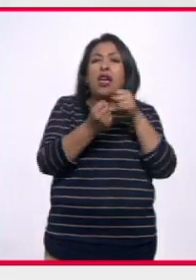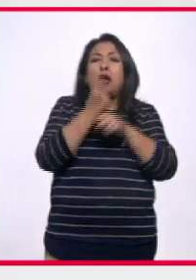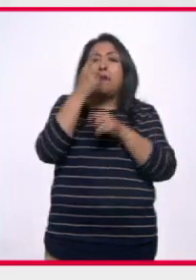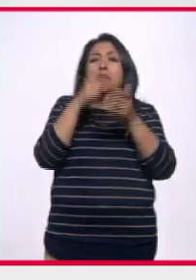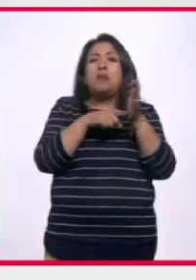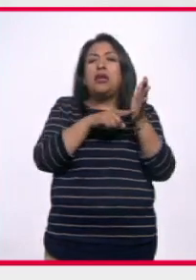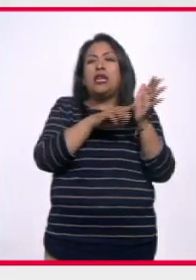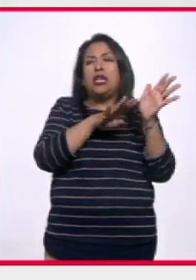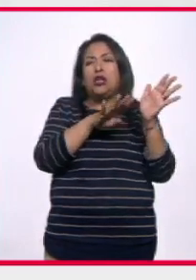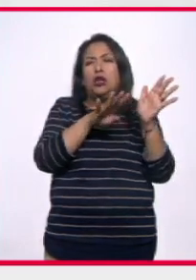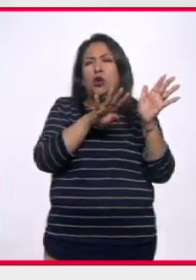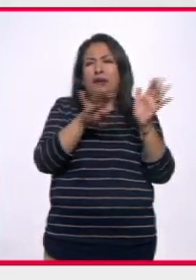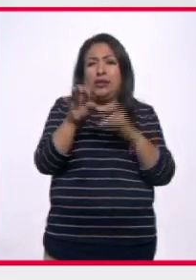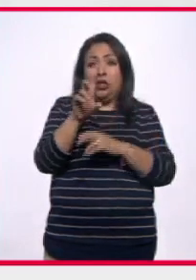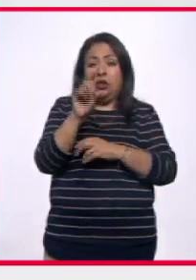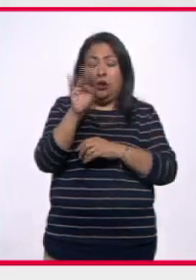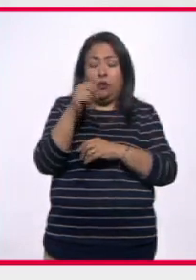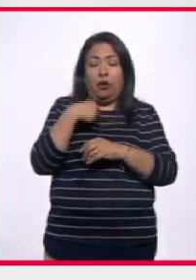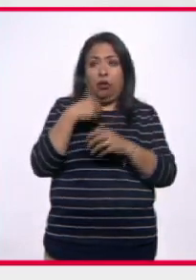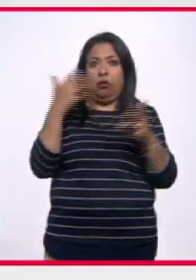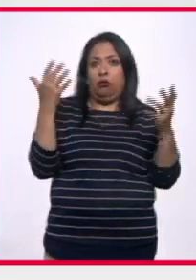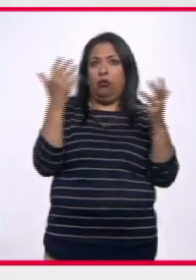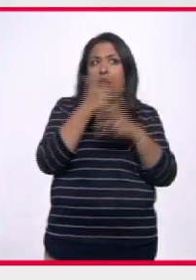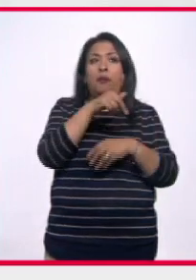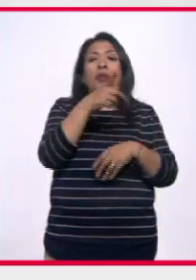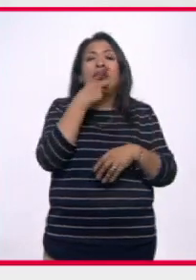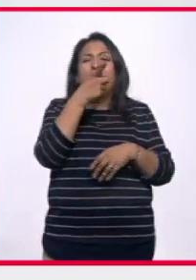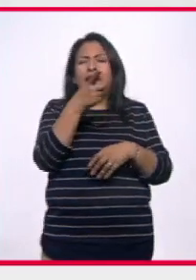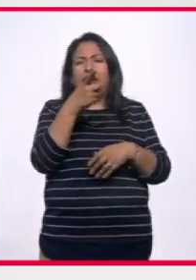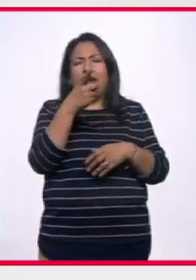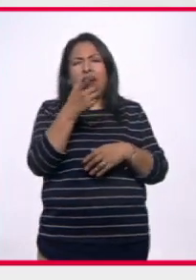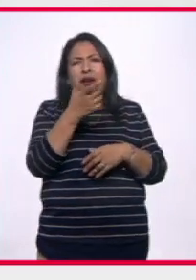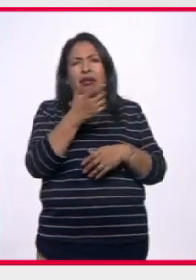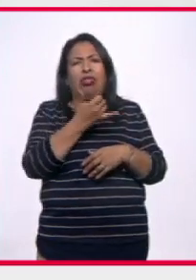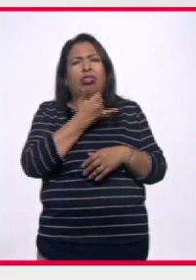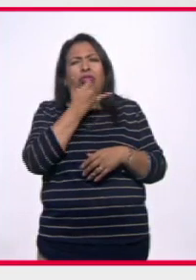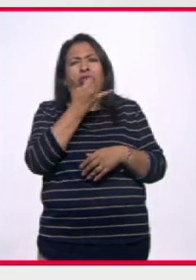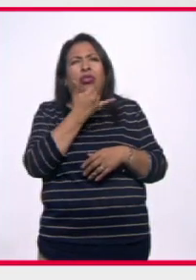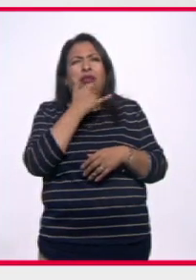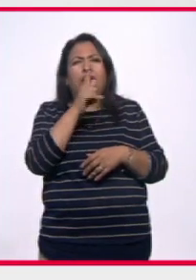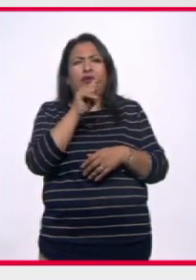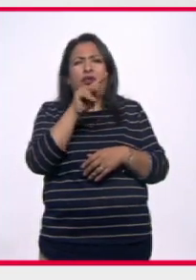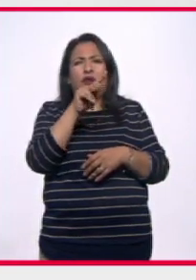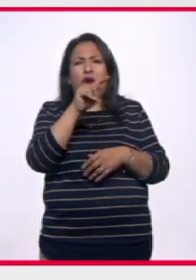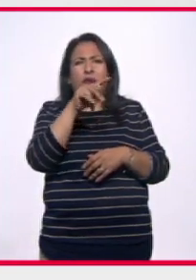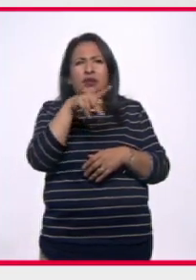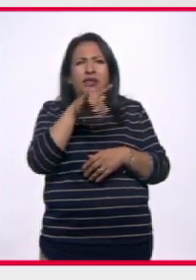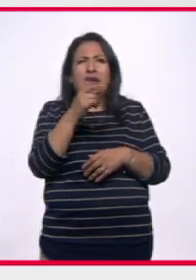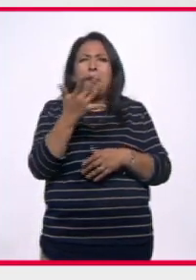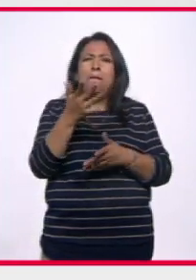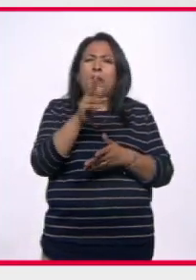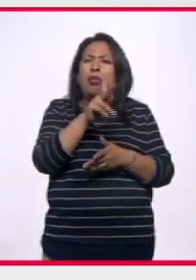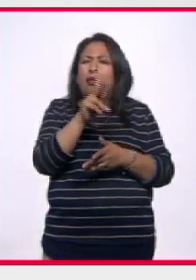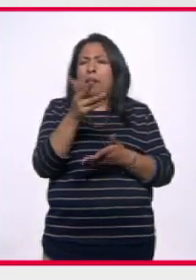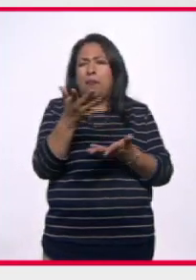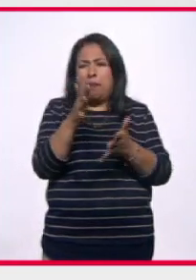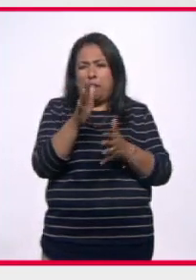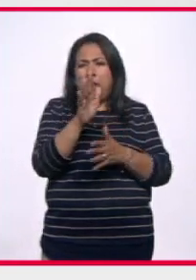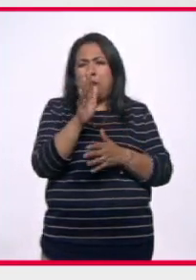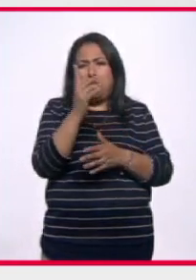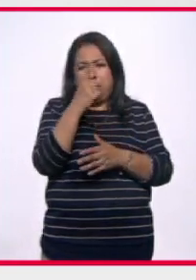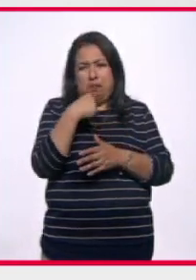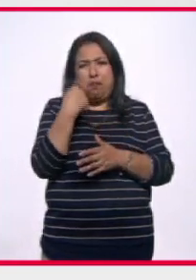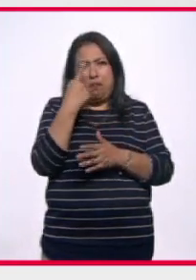39 que me impactó mucho porque lo confundieron con trotsky pont no notan o algo así se parecía mucho atroz que mi